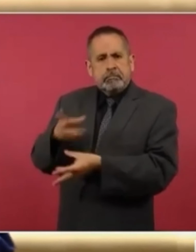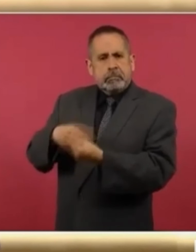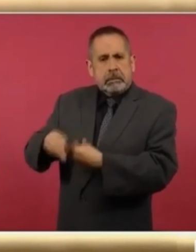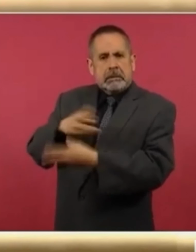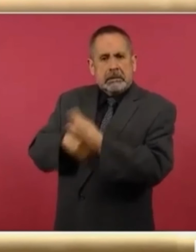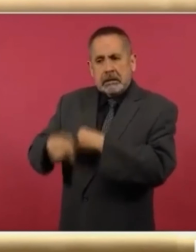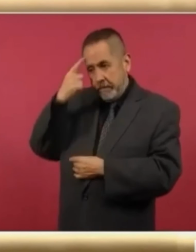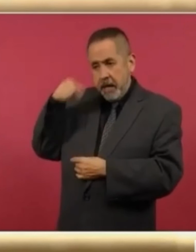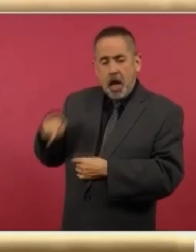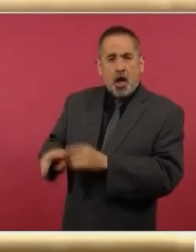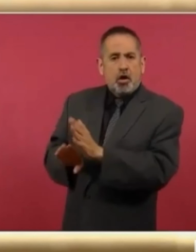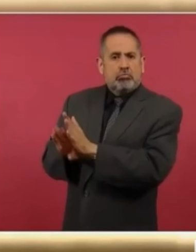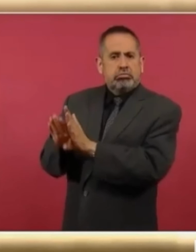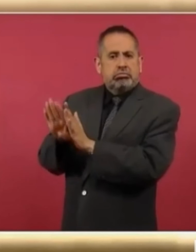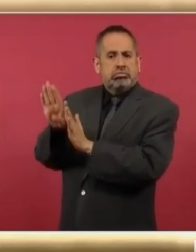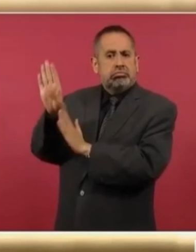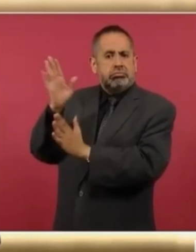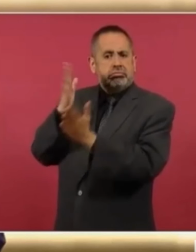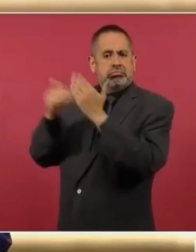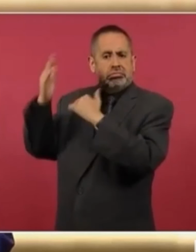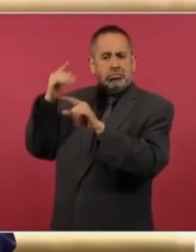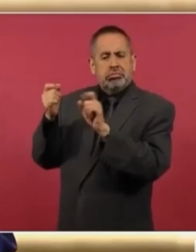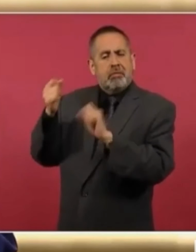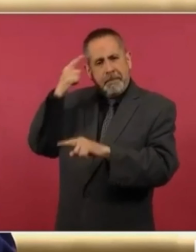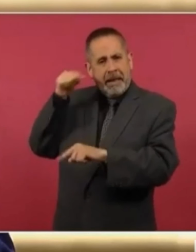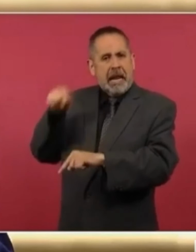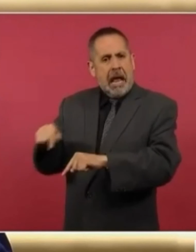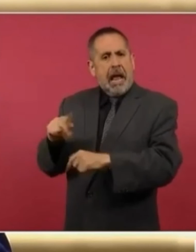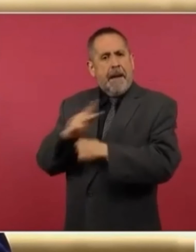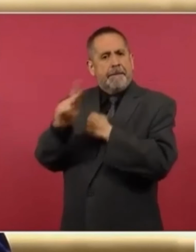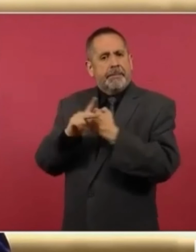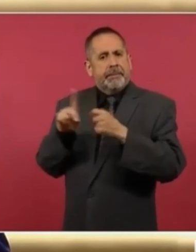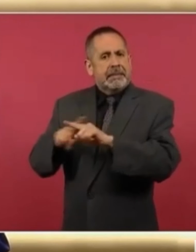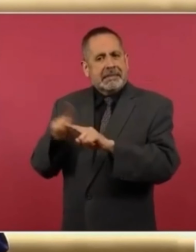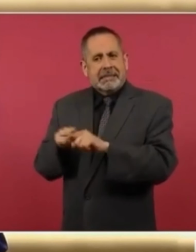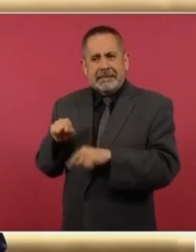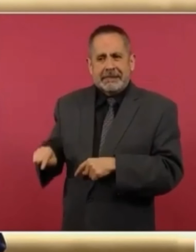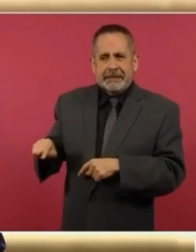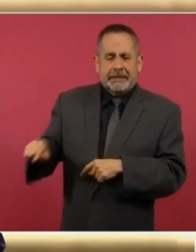desarrollo de los países